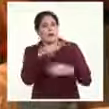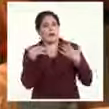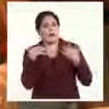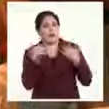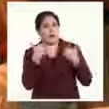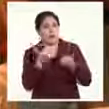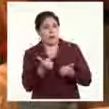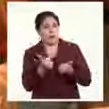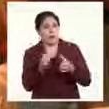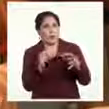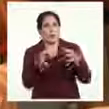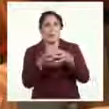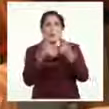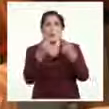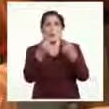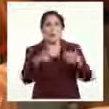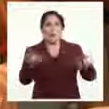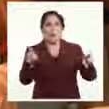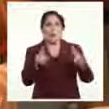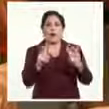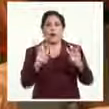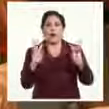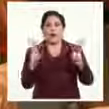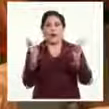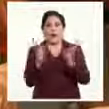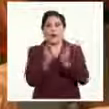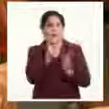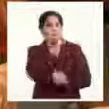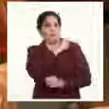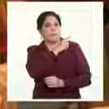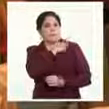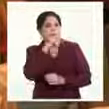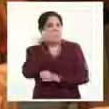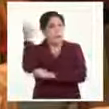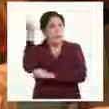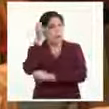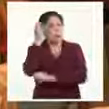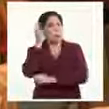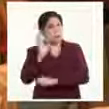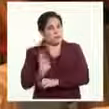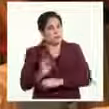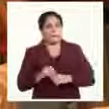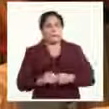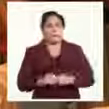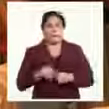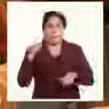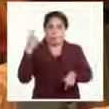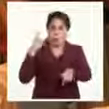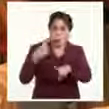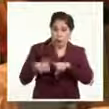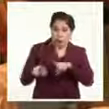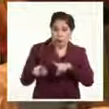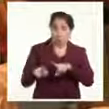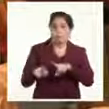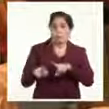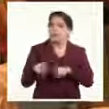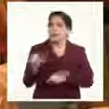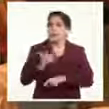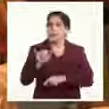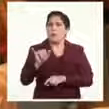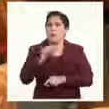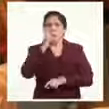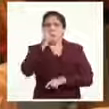de la orquesta del Estado Mayor del Ejército Nacional. Y además fue un